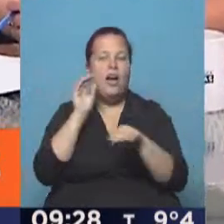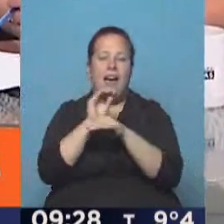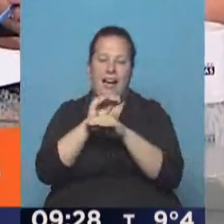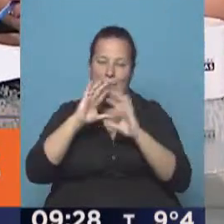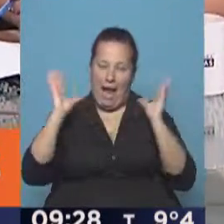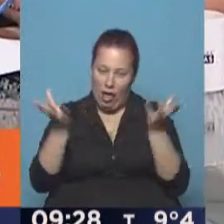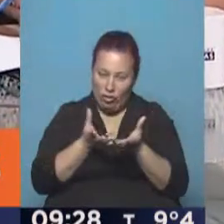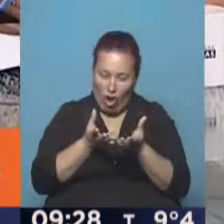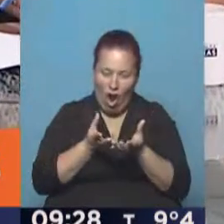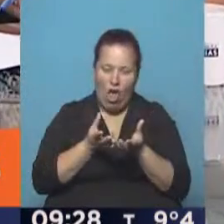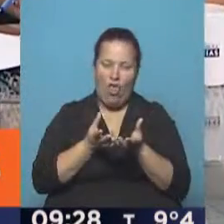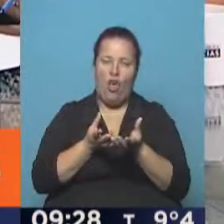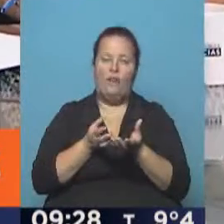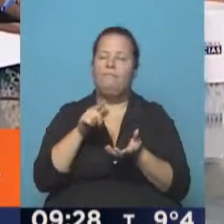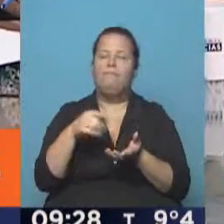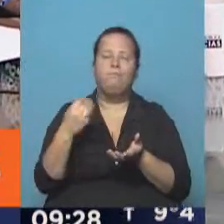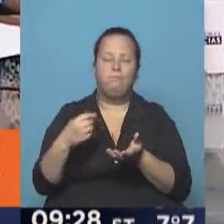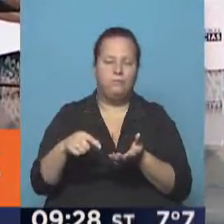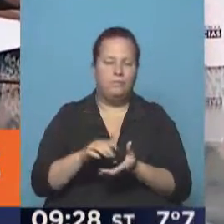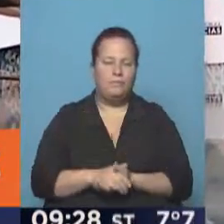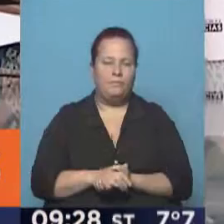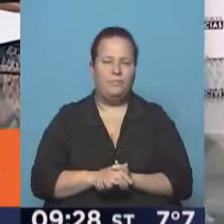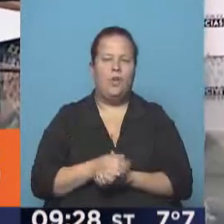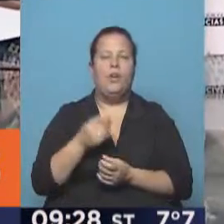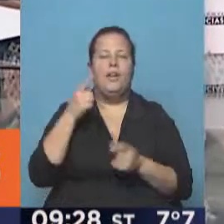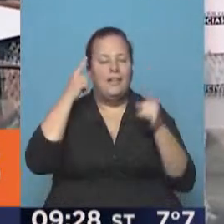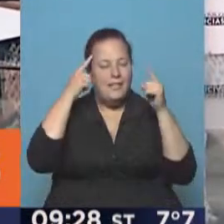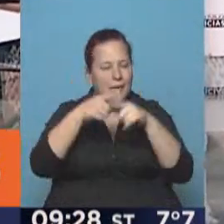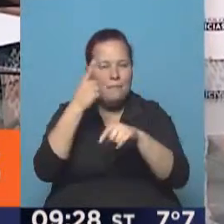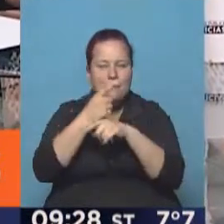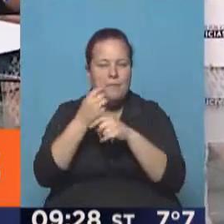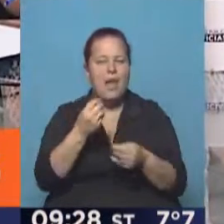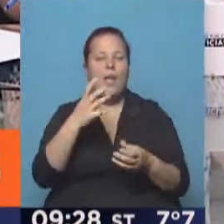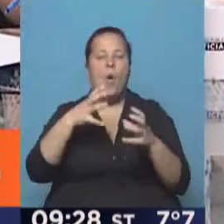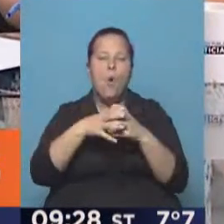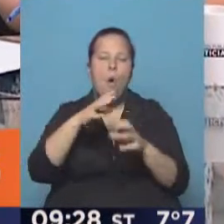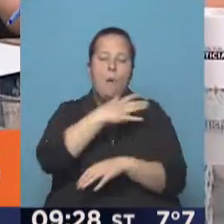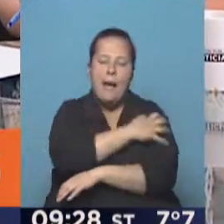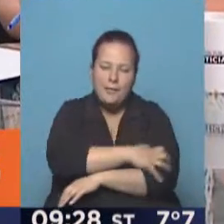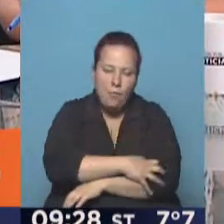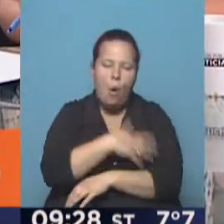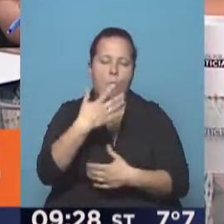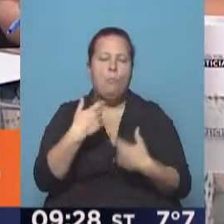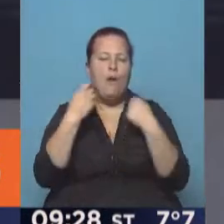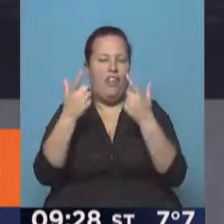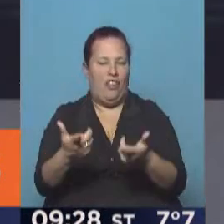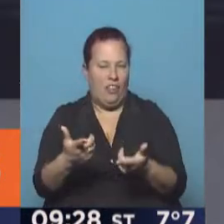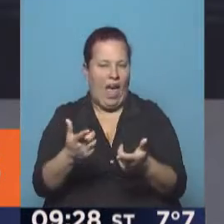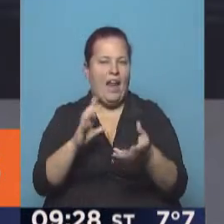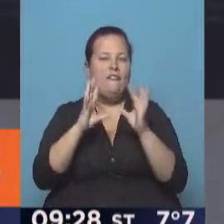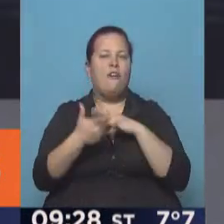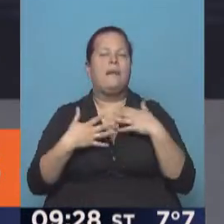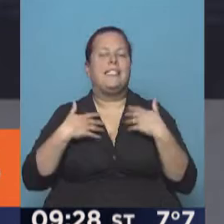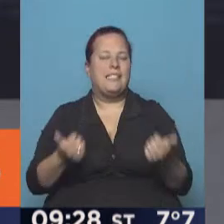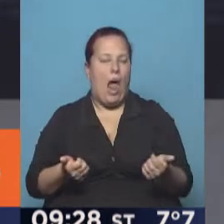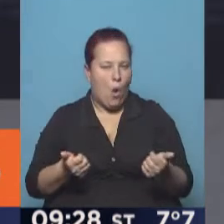universal lo que tiene es como objetivo que los grupos más vulnerables puedan acceder a un sistema de